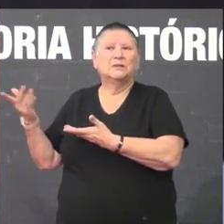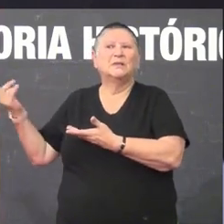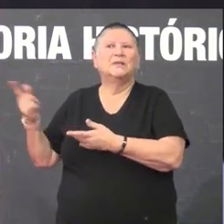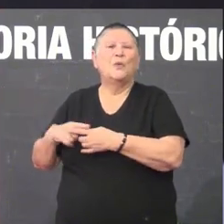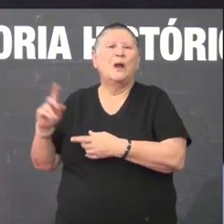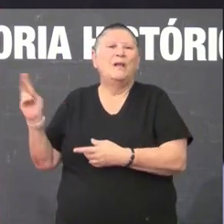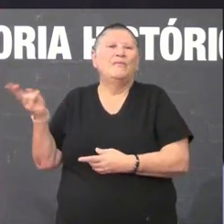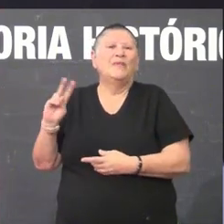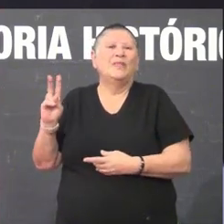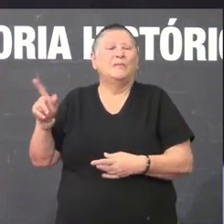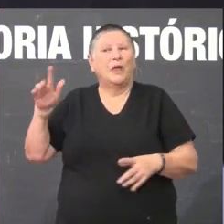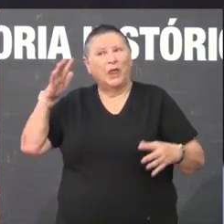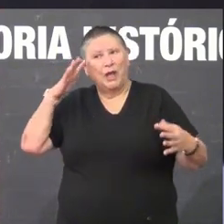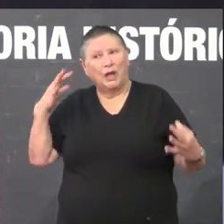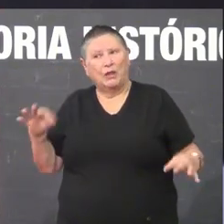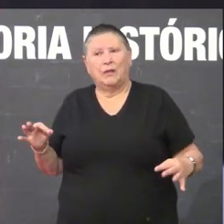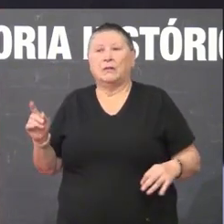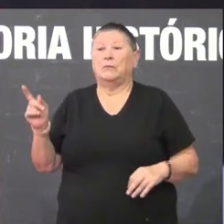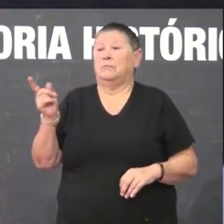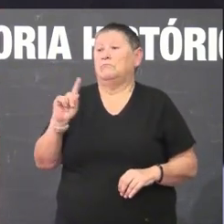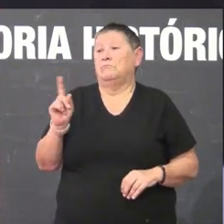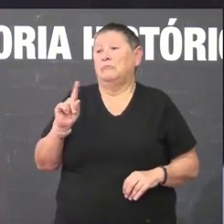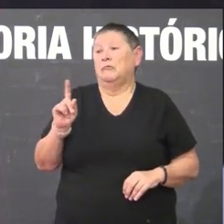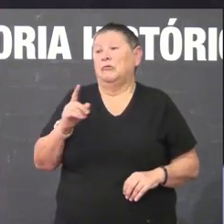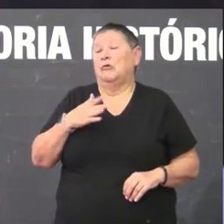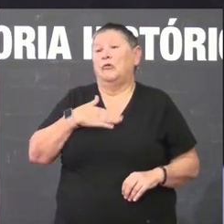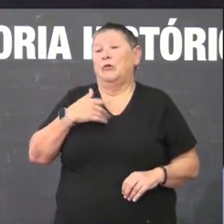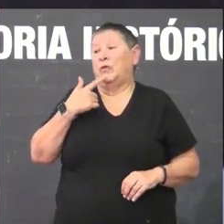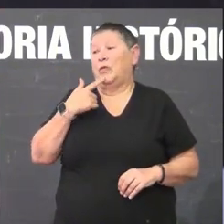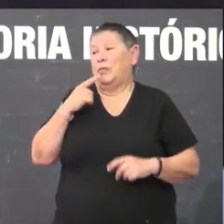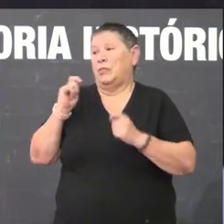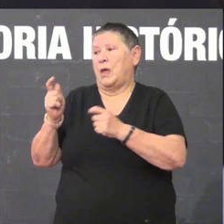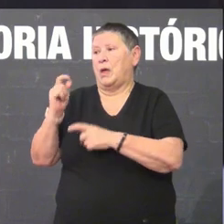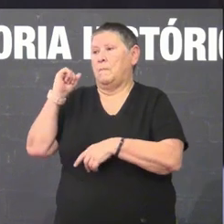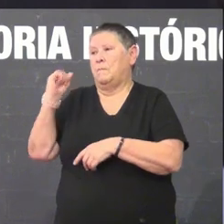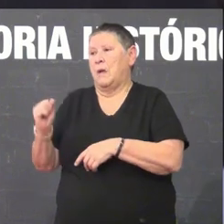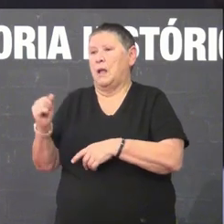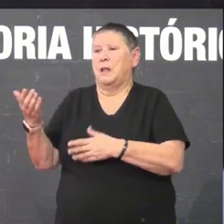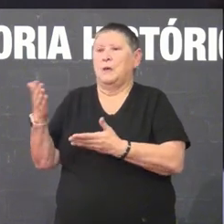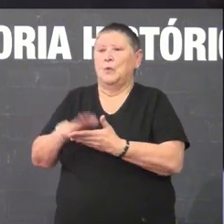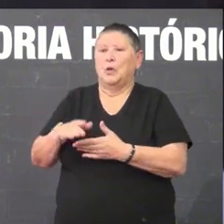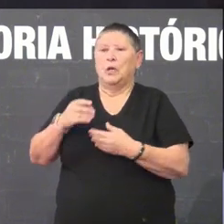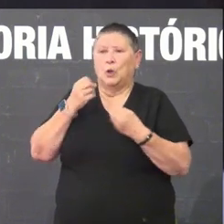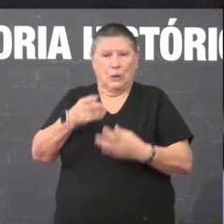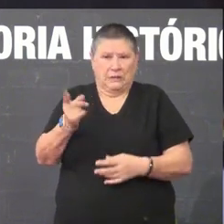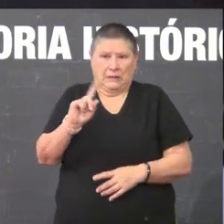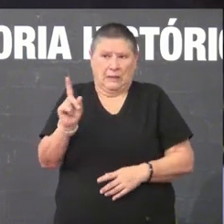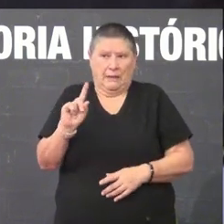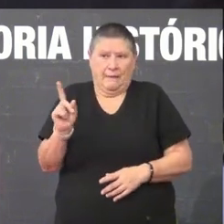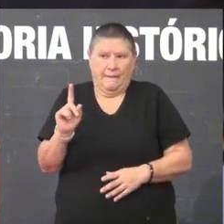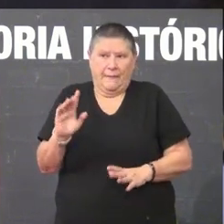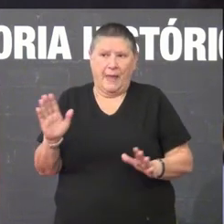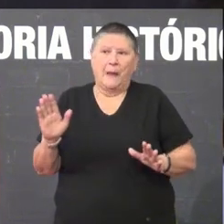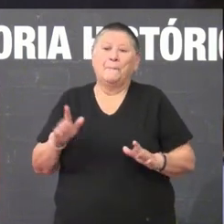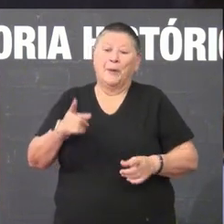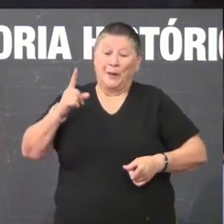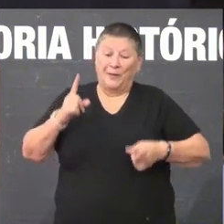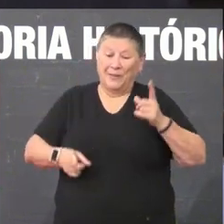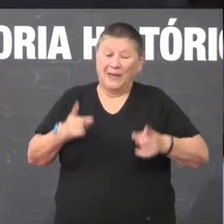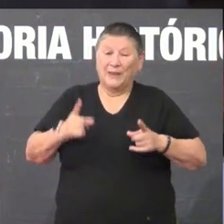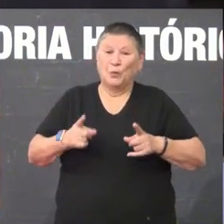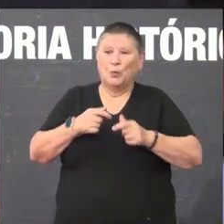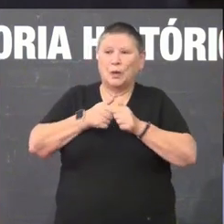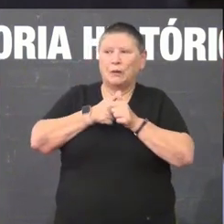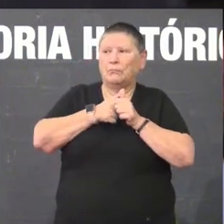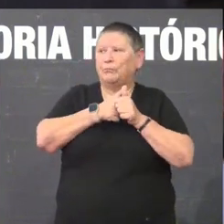inocentes Aunque por supuesto no merecían lo que se les hizo no entiéndase lo que lo que quiero decir pero La dictadura no persiguió a